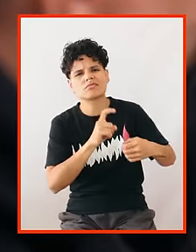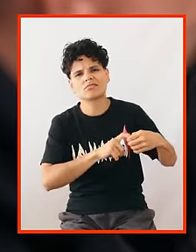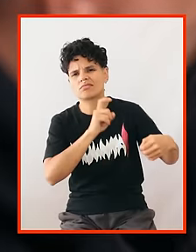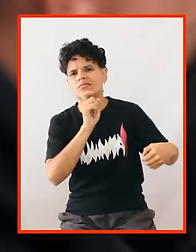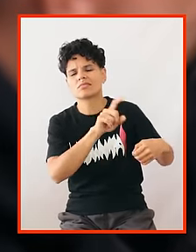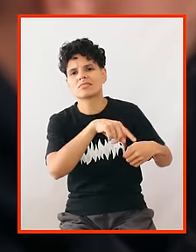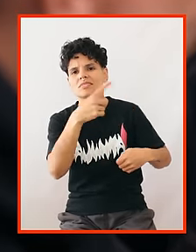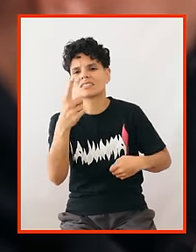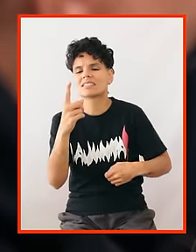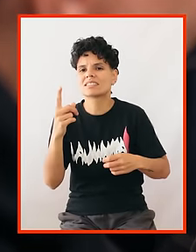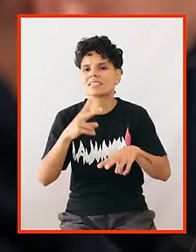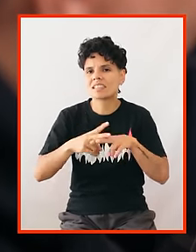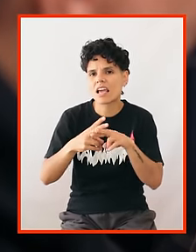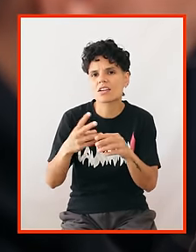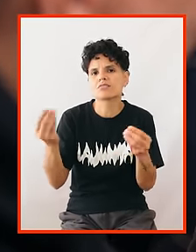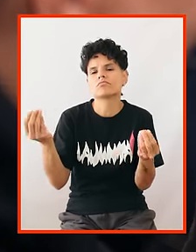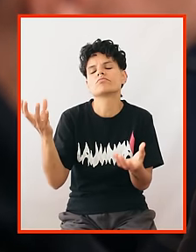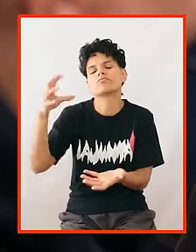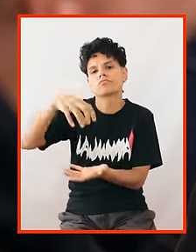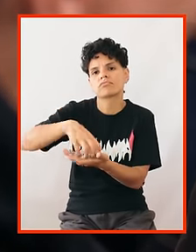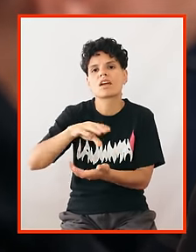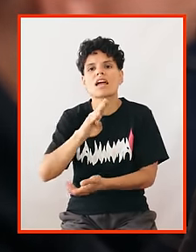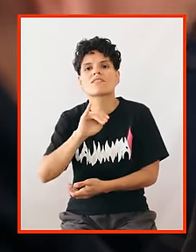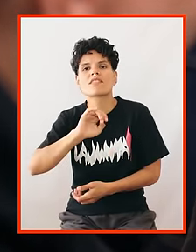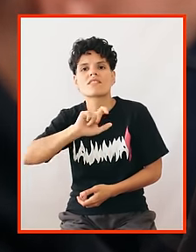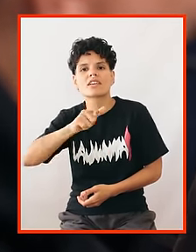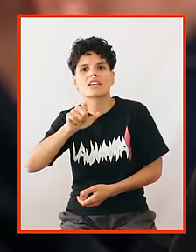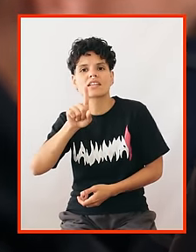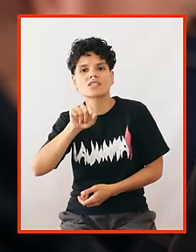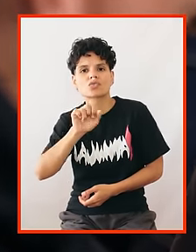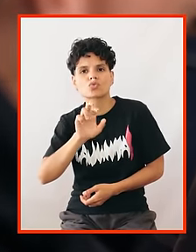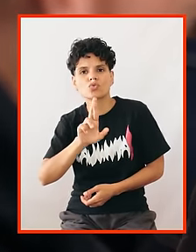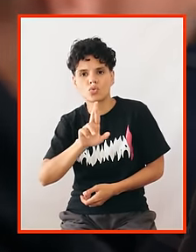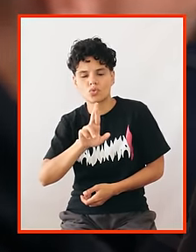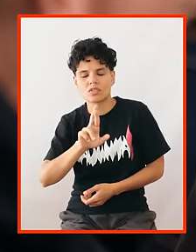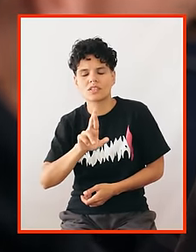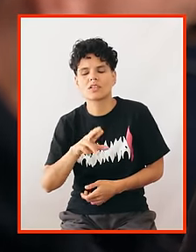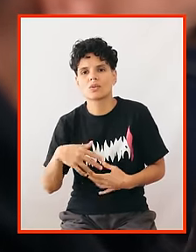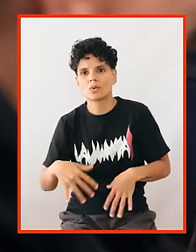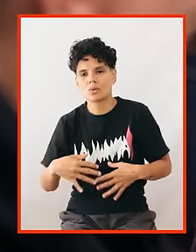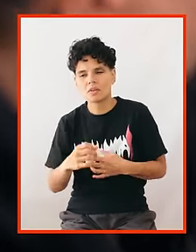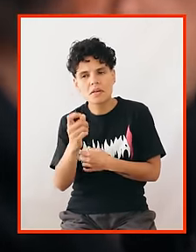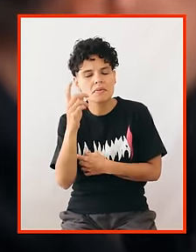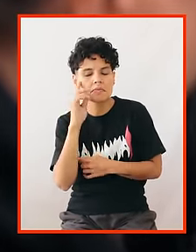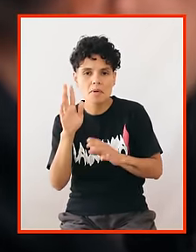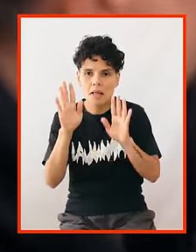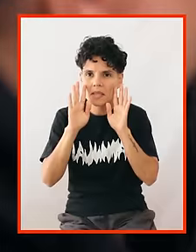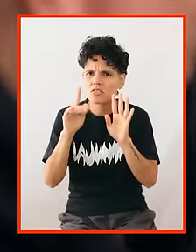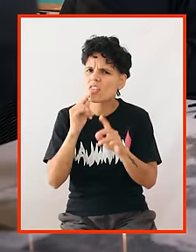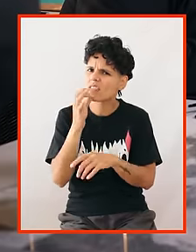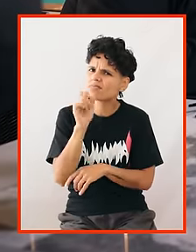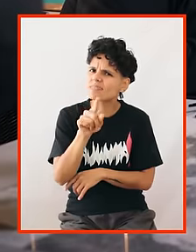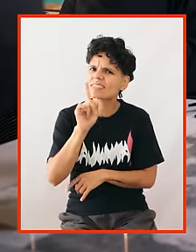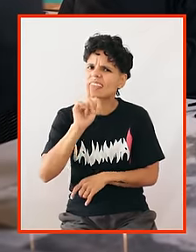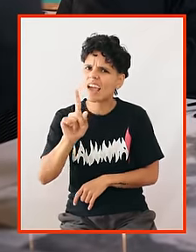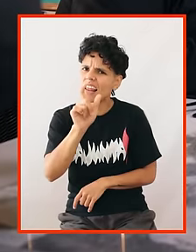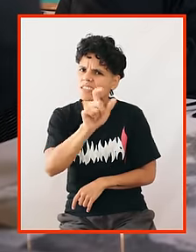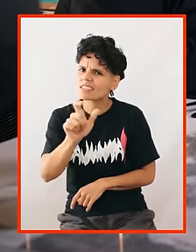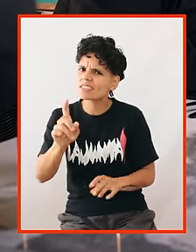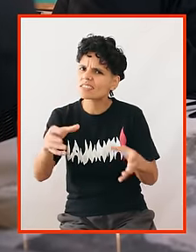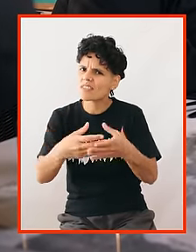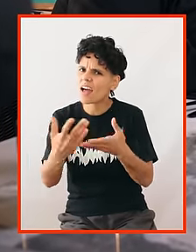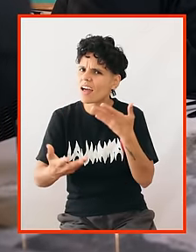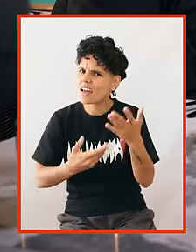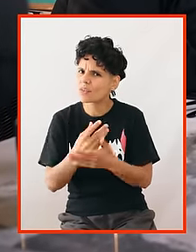llama Big Sur. Rodrigo Chávez y Álvaro Riveros. Y ellos estaban escuchando el programa y dijeron, a ver, agarrémoslo. Estos cabros tienen